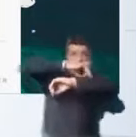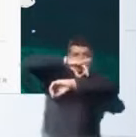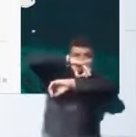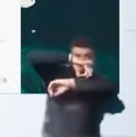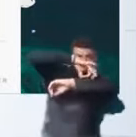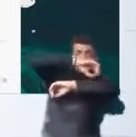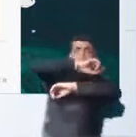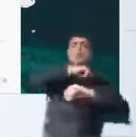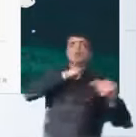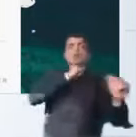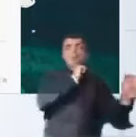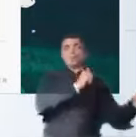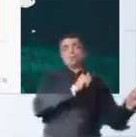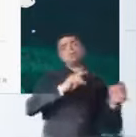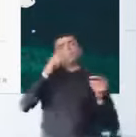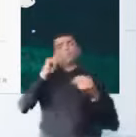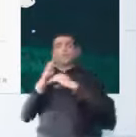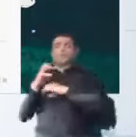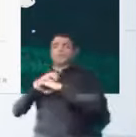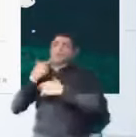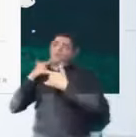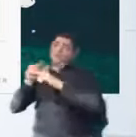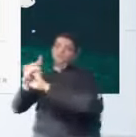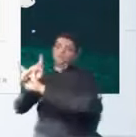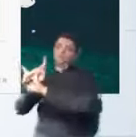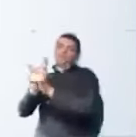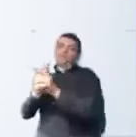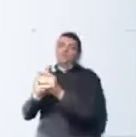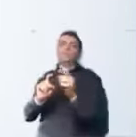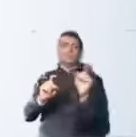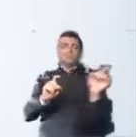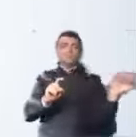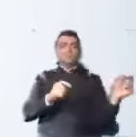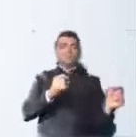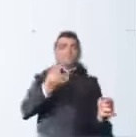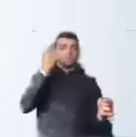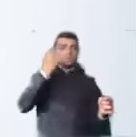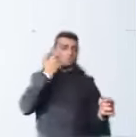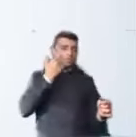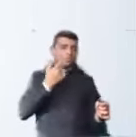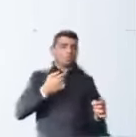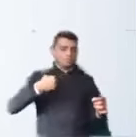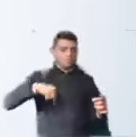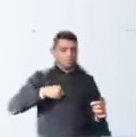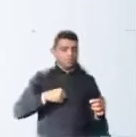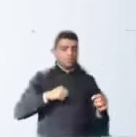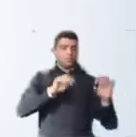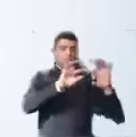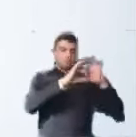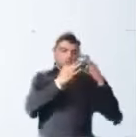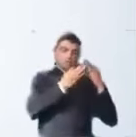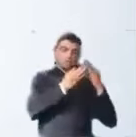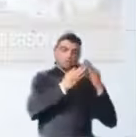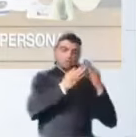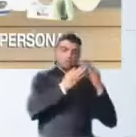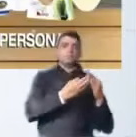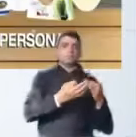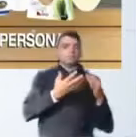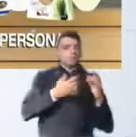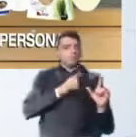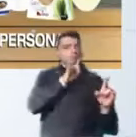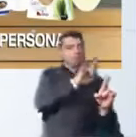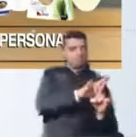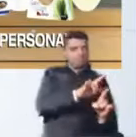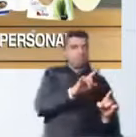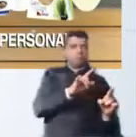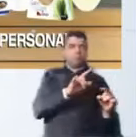las personas. Y definitivamente, lo que debemos hacer con nuestras familias, las personas que queremos a nuestra familia de verdad,